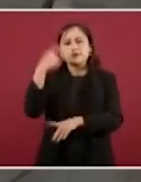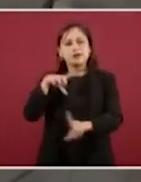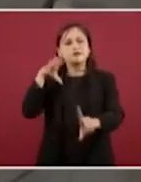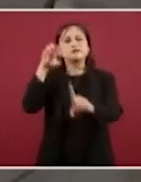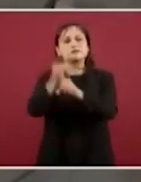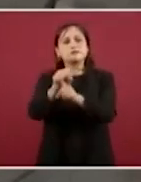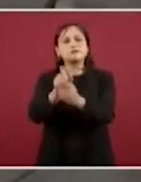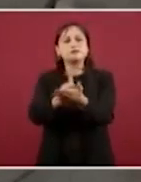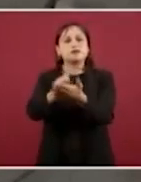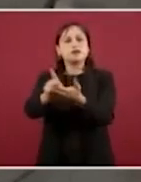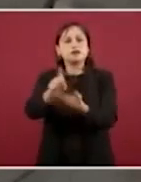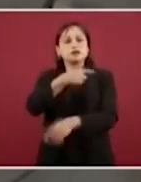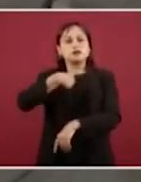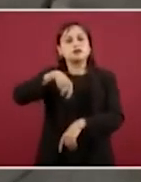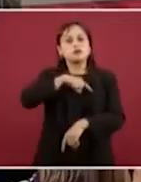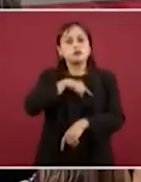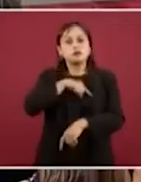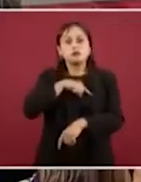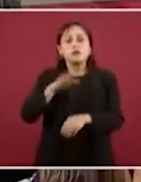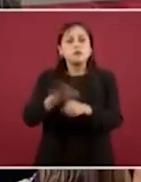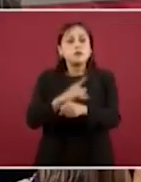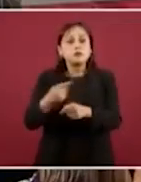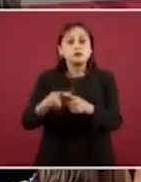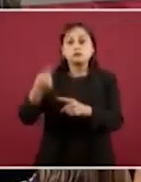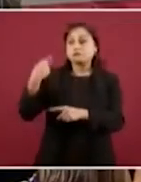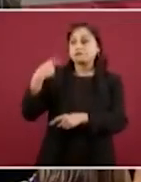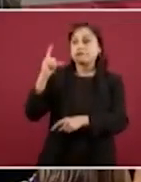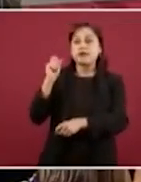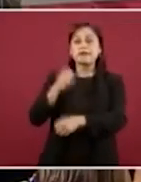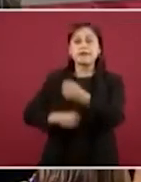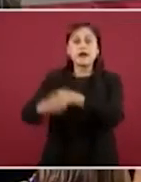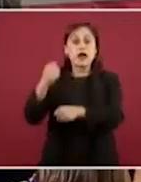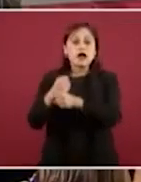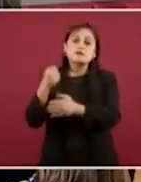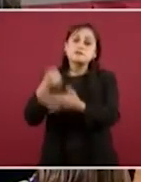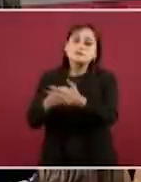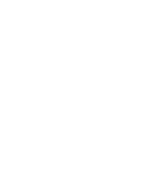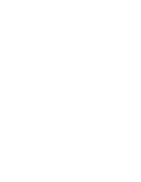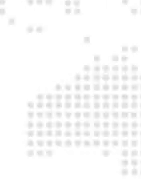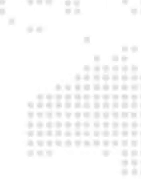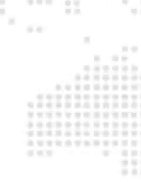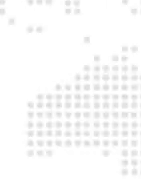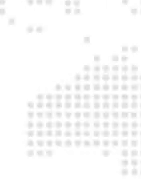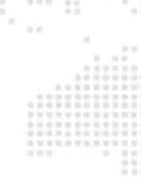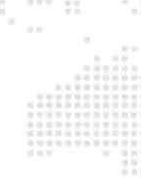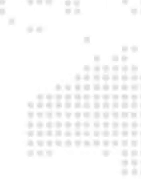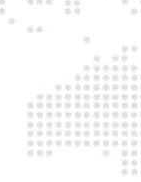lucha. Fregamos y fregamos y lo logramos.